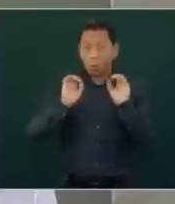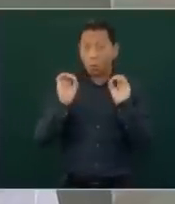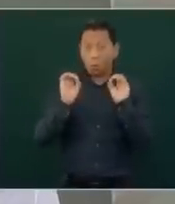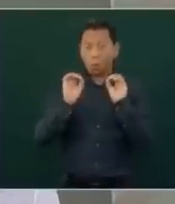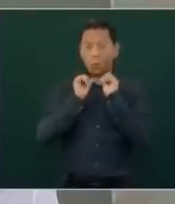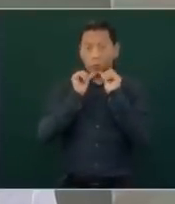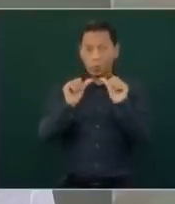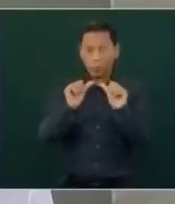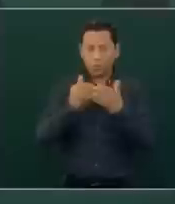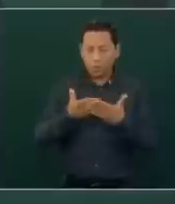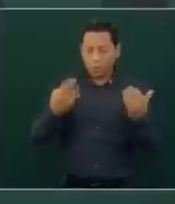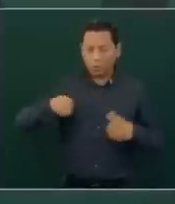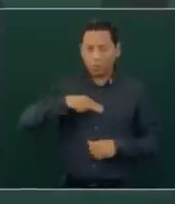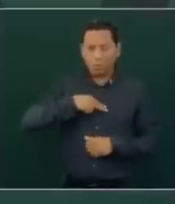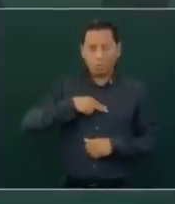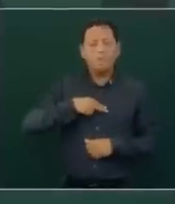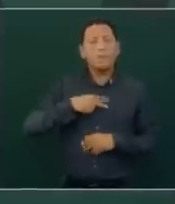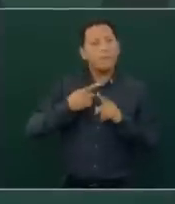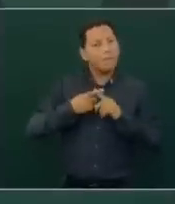Y eso hay que tenerlo muy claro.